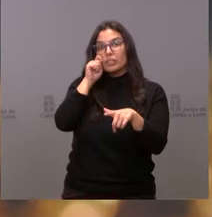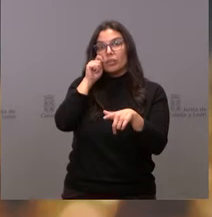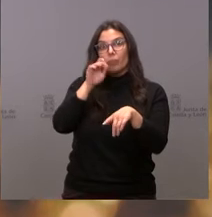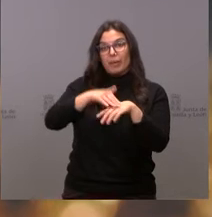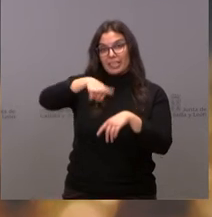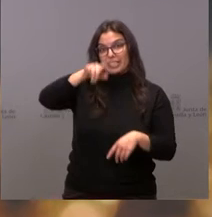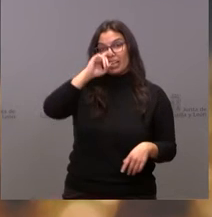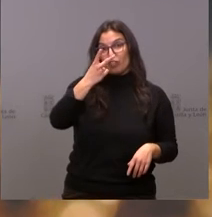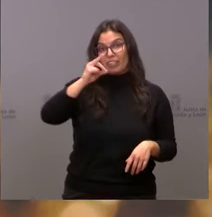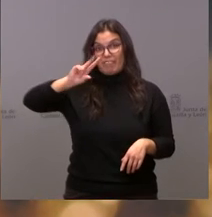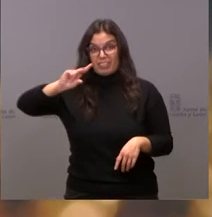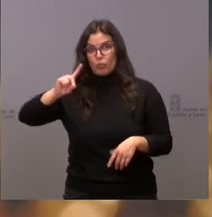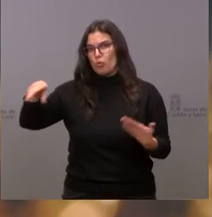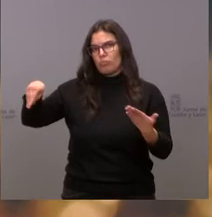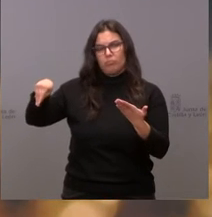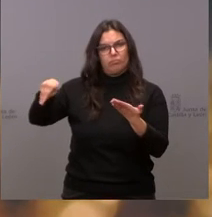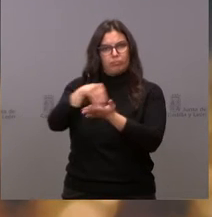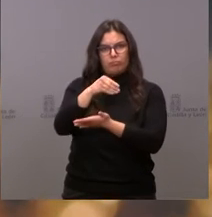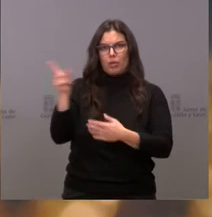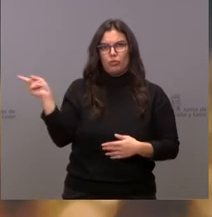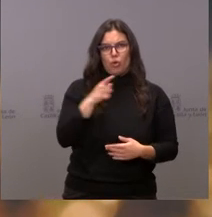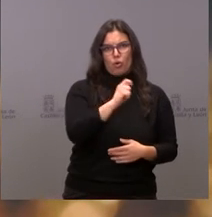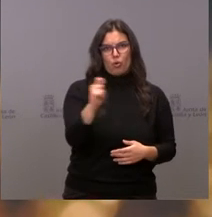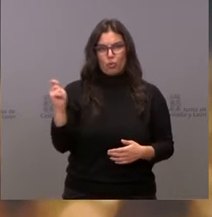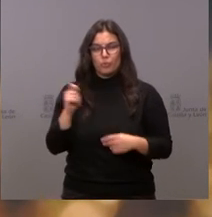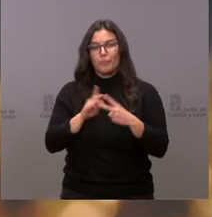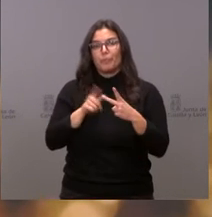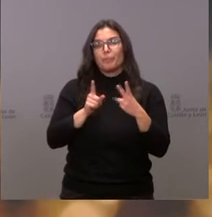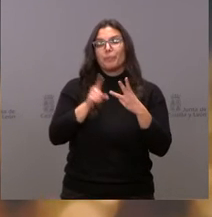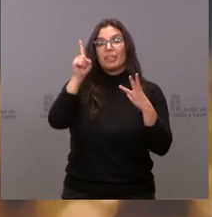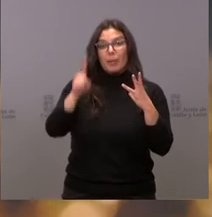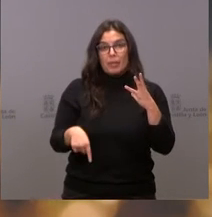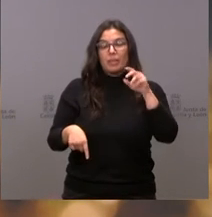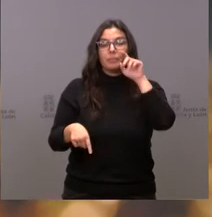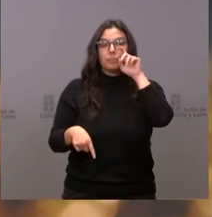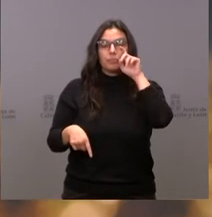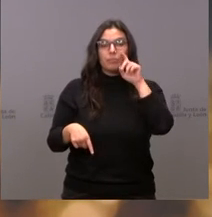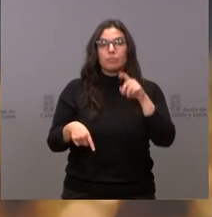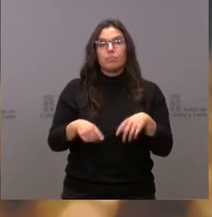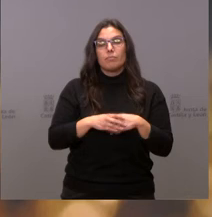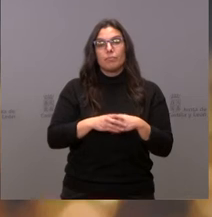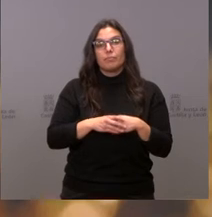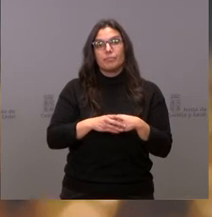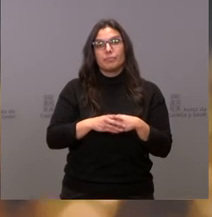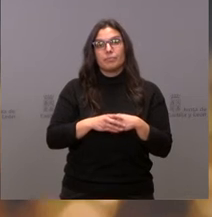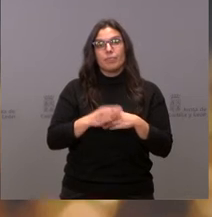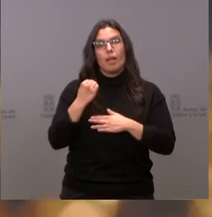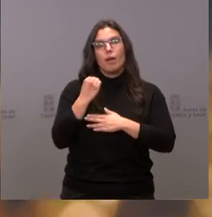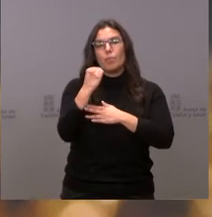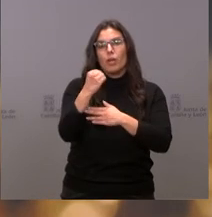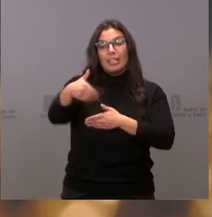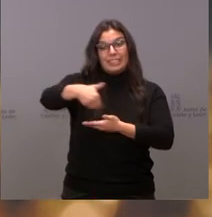ejercicio 2021 también vamos a cubrir a alcanzar a respaldar las